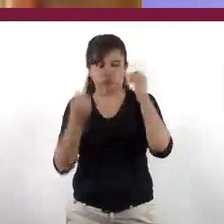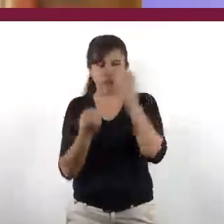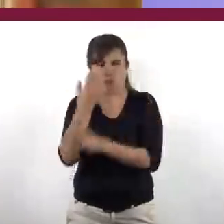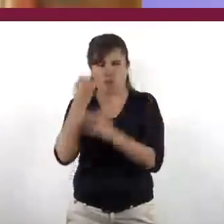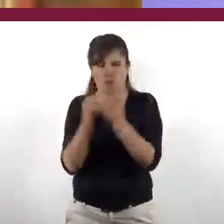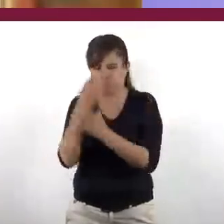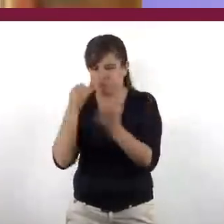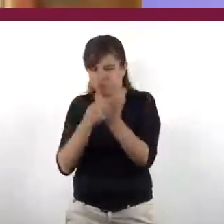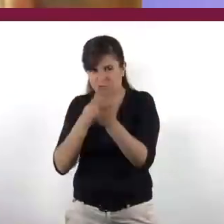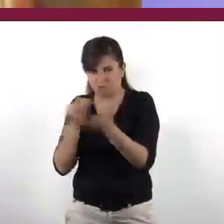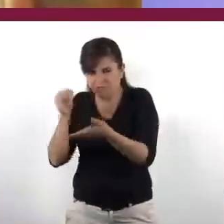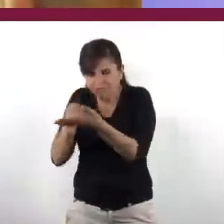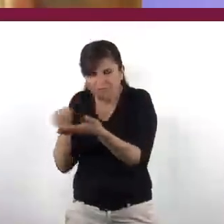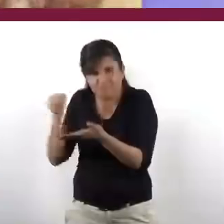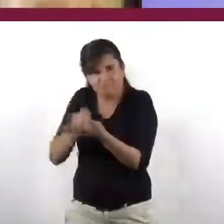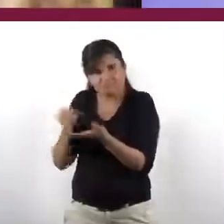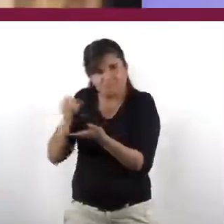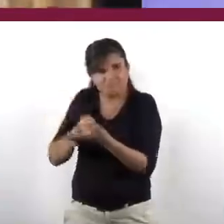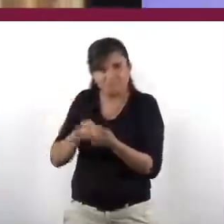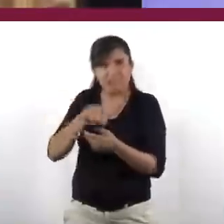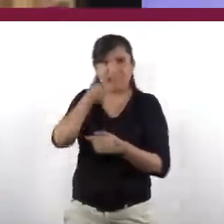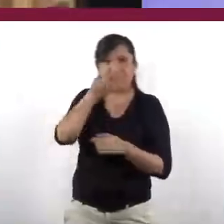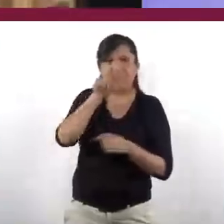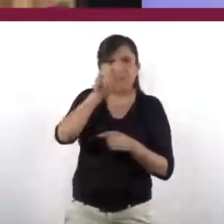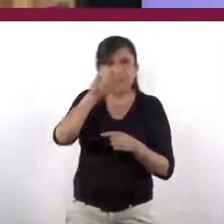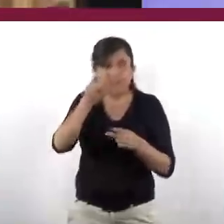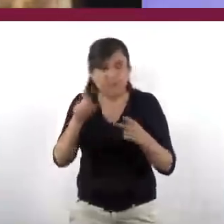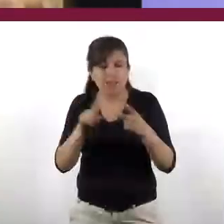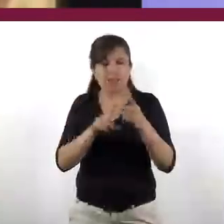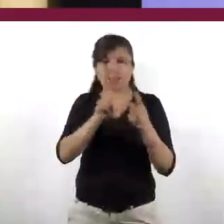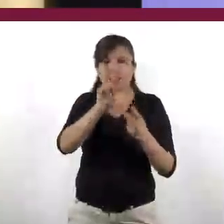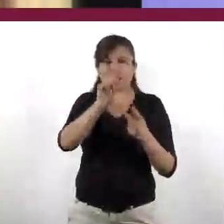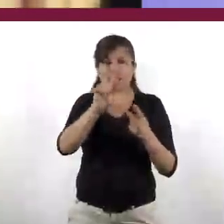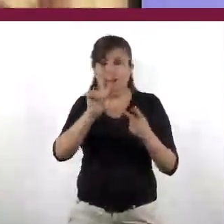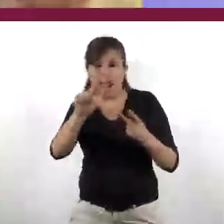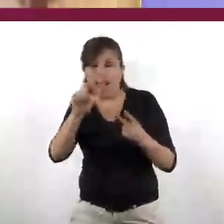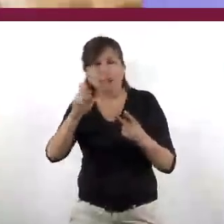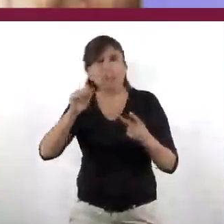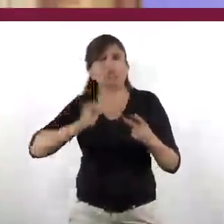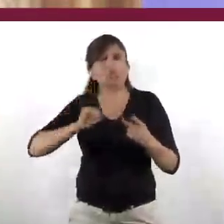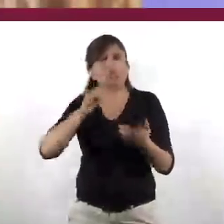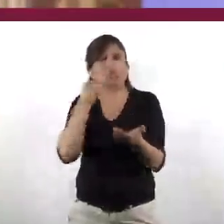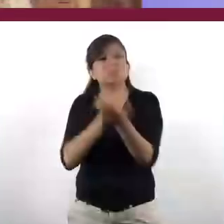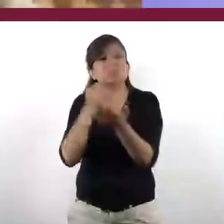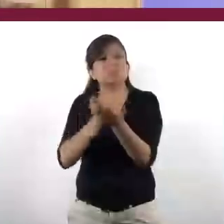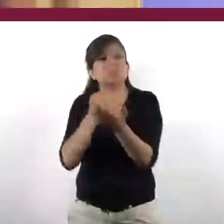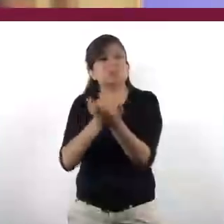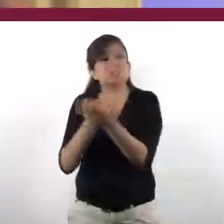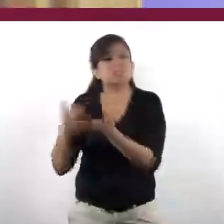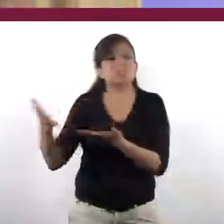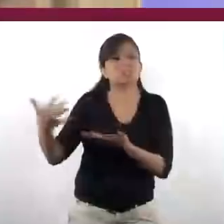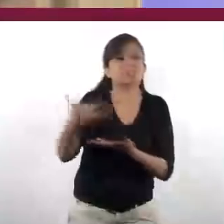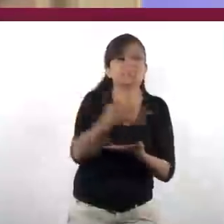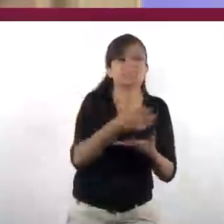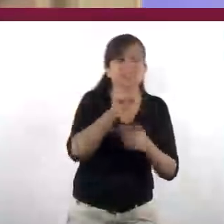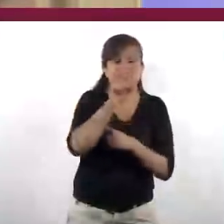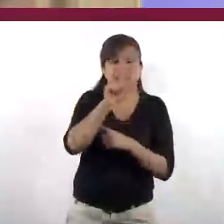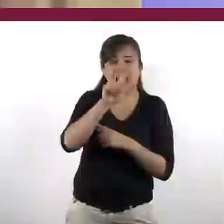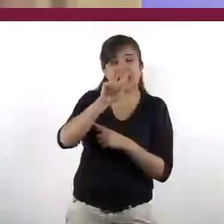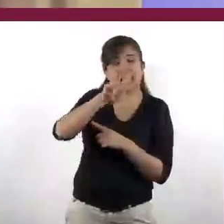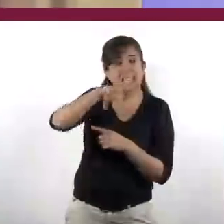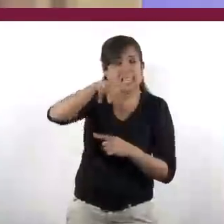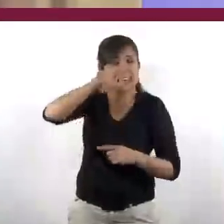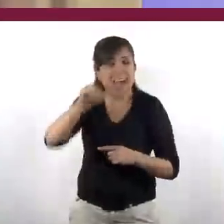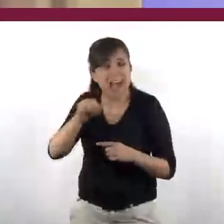impuestos. Por ejemplo, el del naipe, la sal, que eran insumos, por ejemplo, la sal y la pólvora